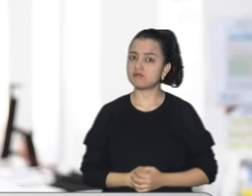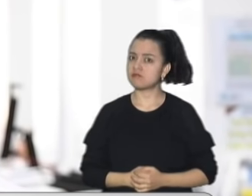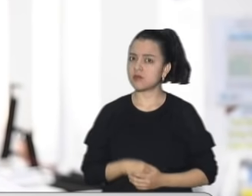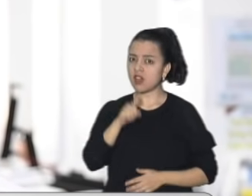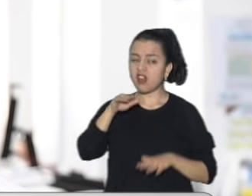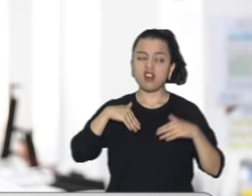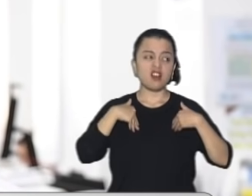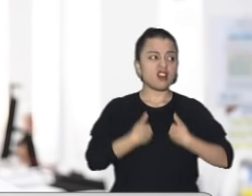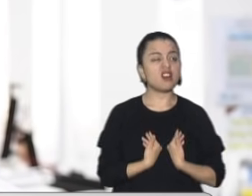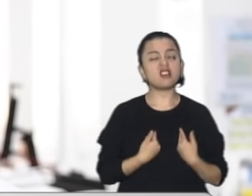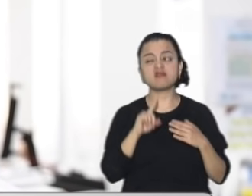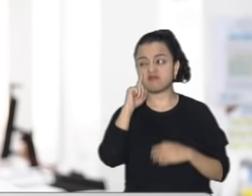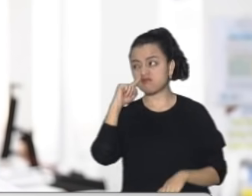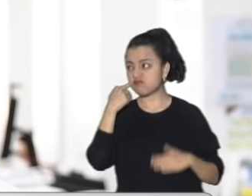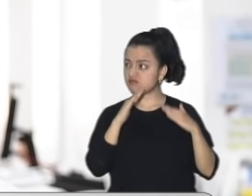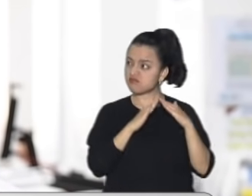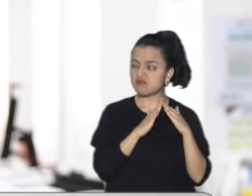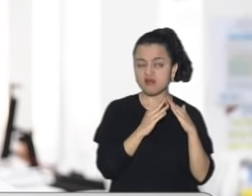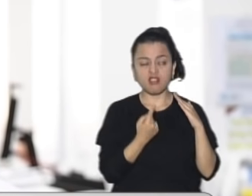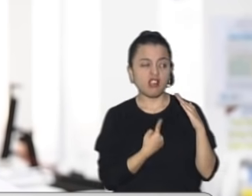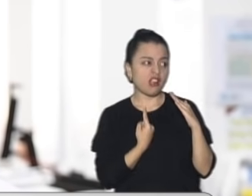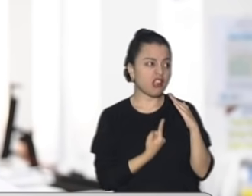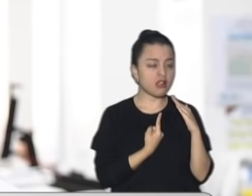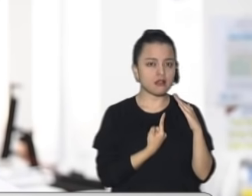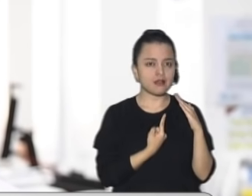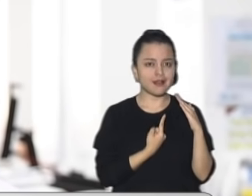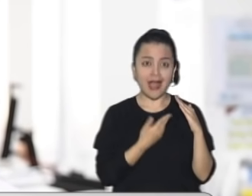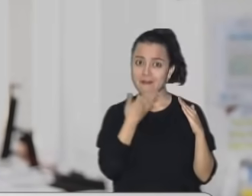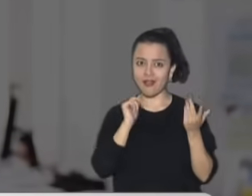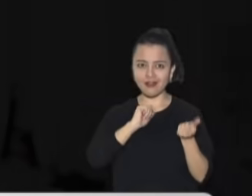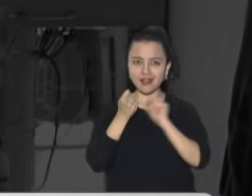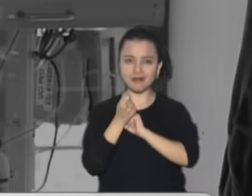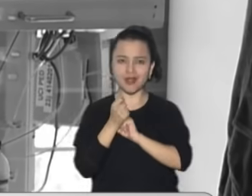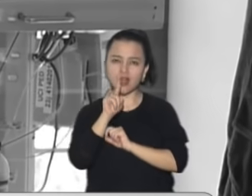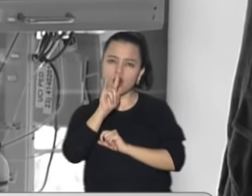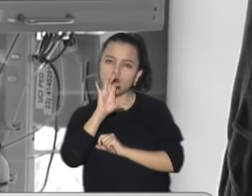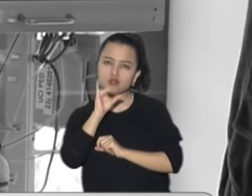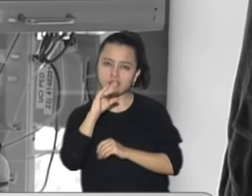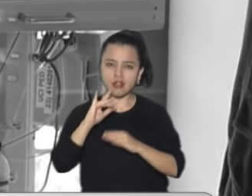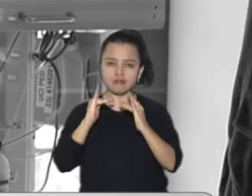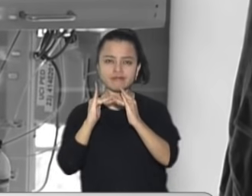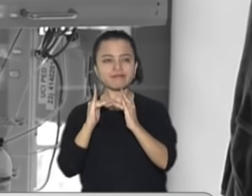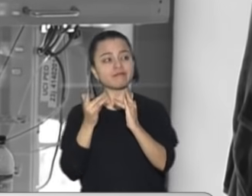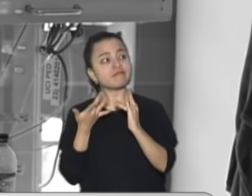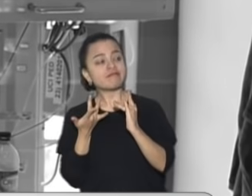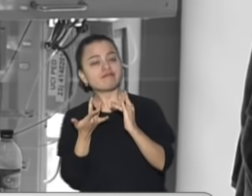Si estás cansado de estar encerrado, imagínate estando en una UCI.